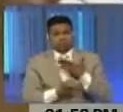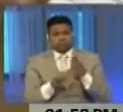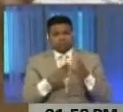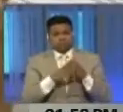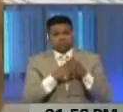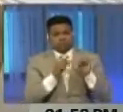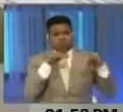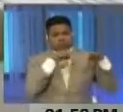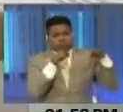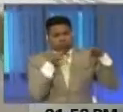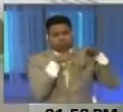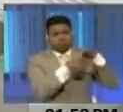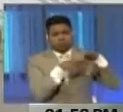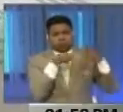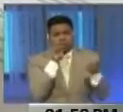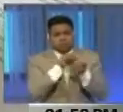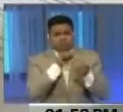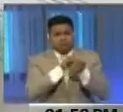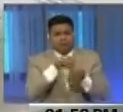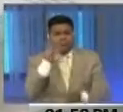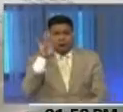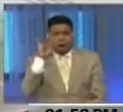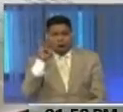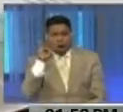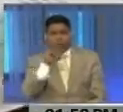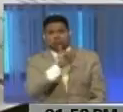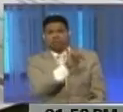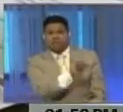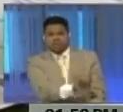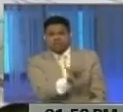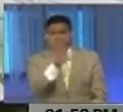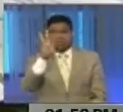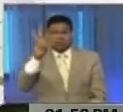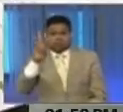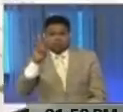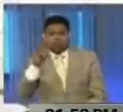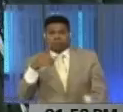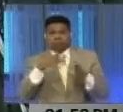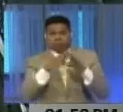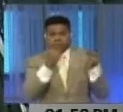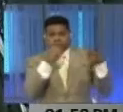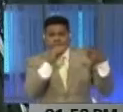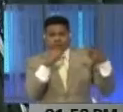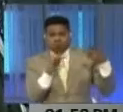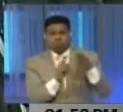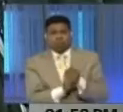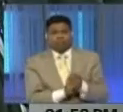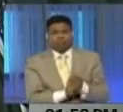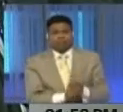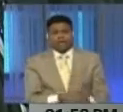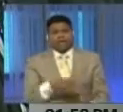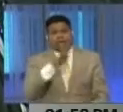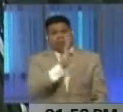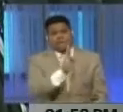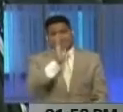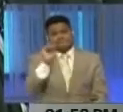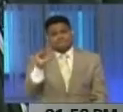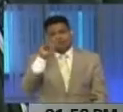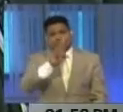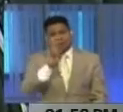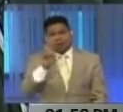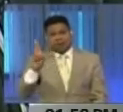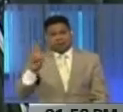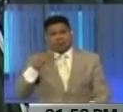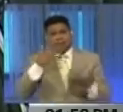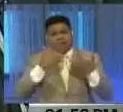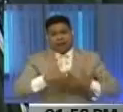en minerales de oro y cobre. Con la creación de empresas mixtas, Barrick International Corporation se ha